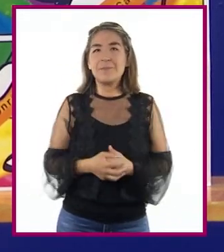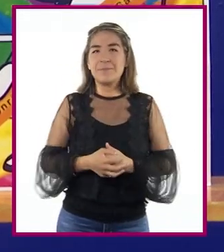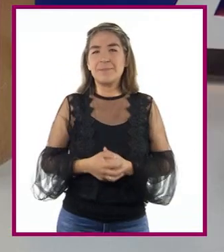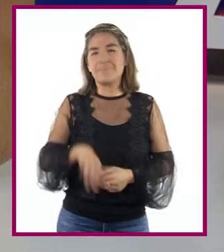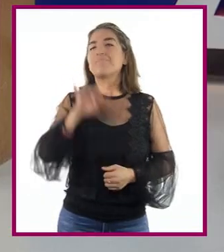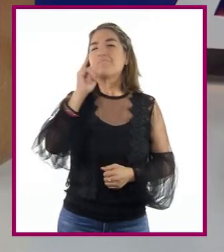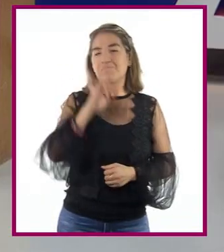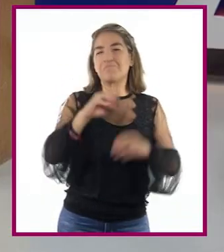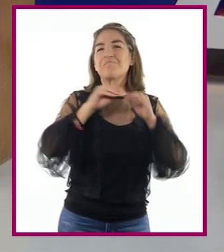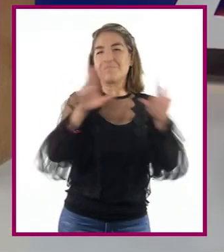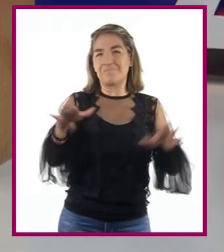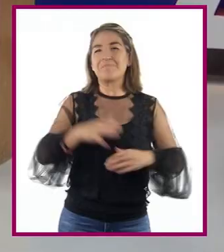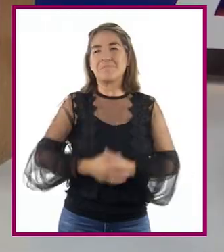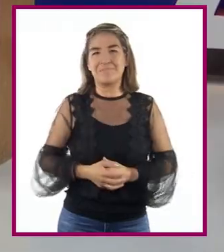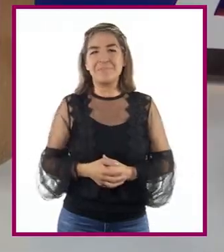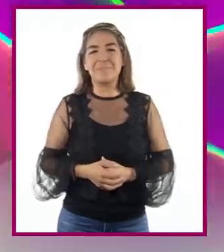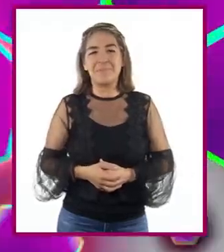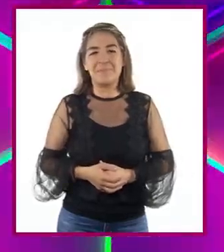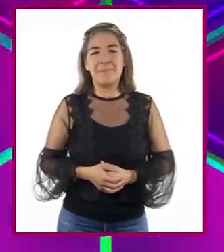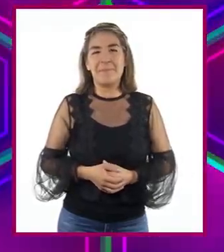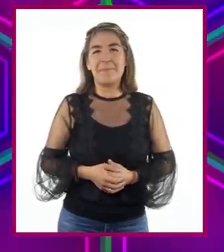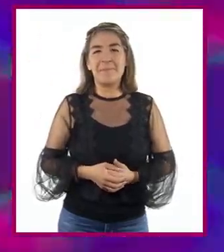Por supuesto que sí, profesora.